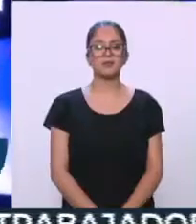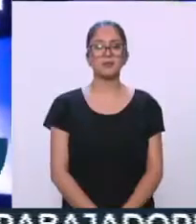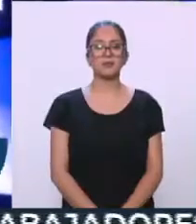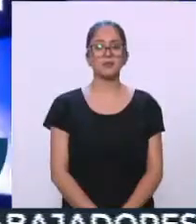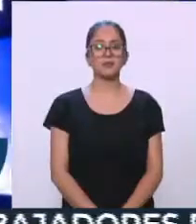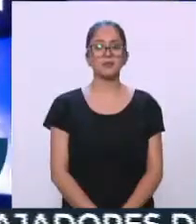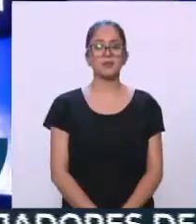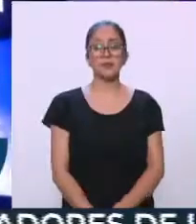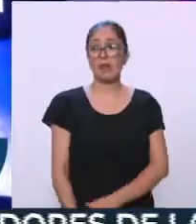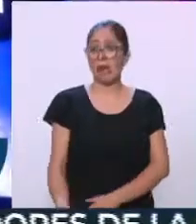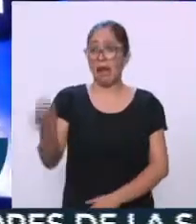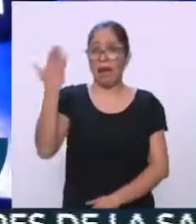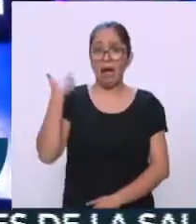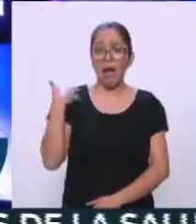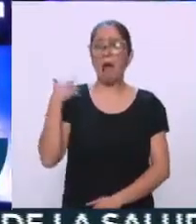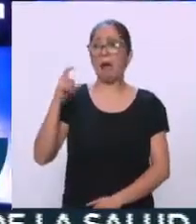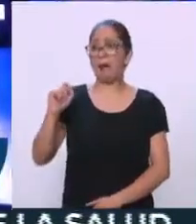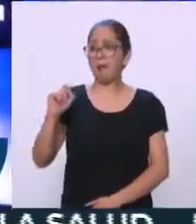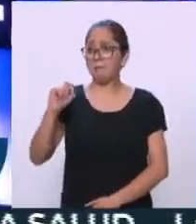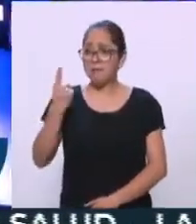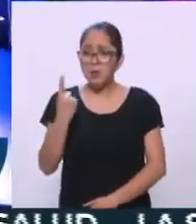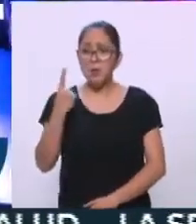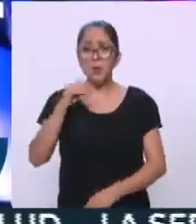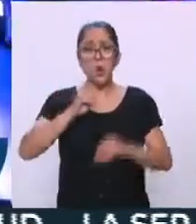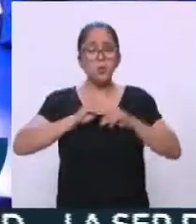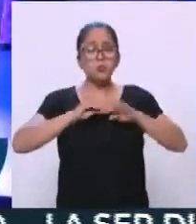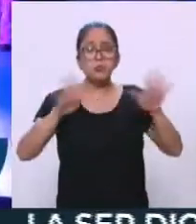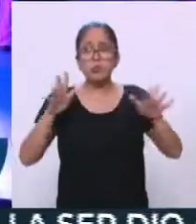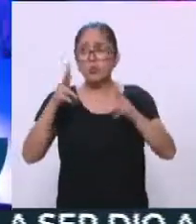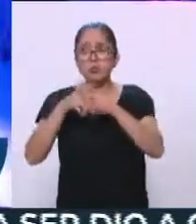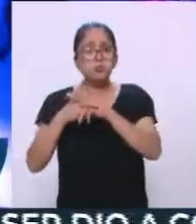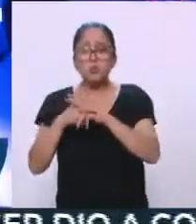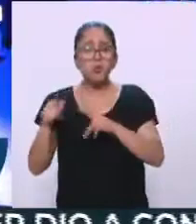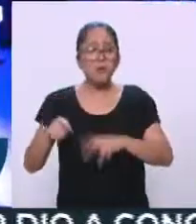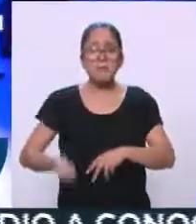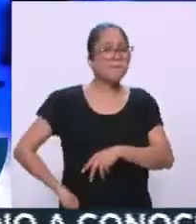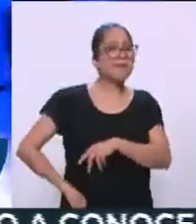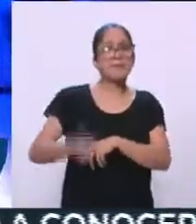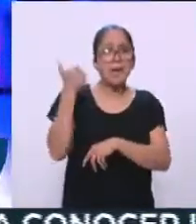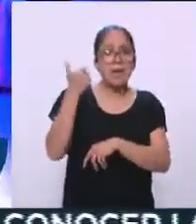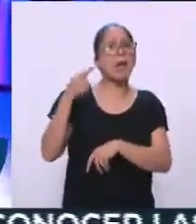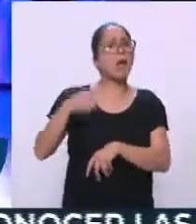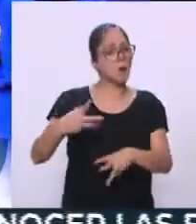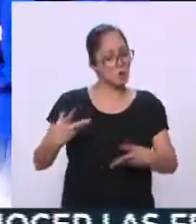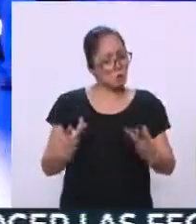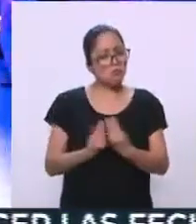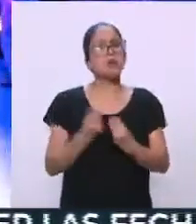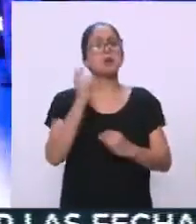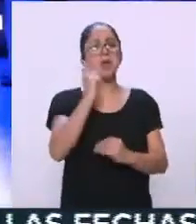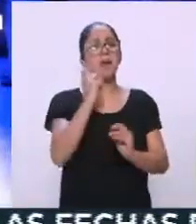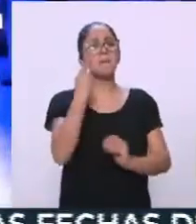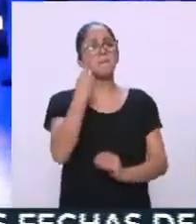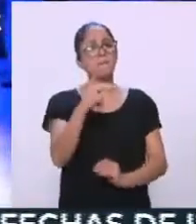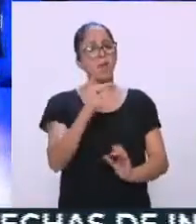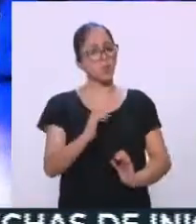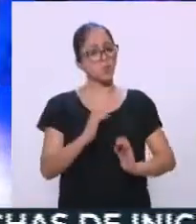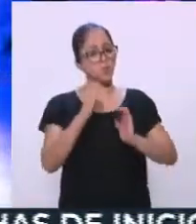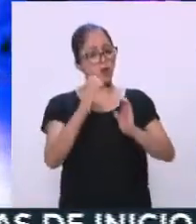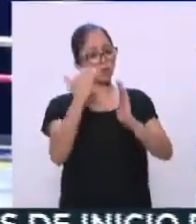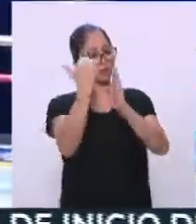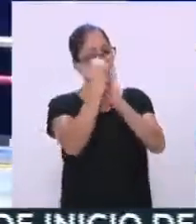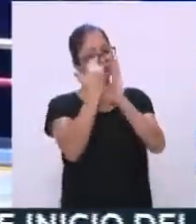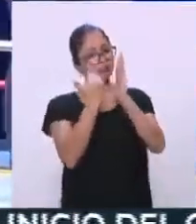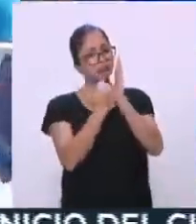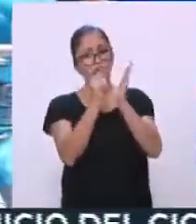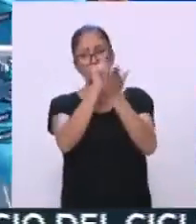histórica transmisión de Capital 21 en el ring sagrado La Arena México, ante un muy buen y coordinado protocolo de sanitización, se llevaron